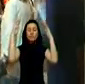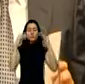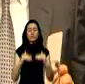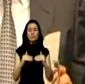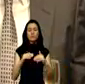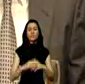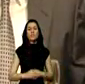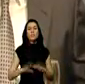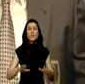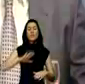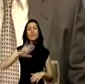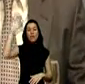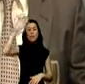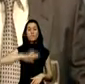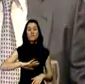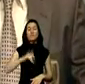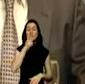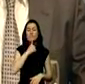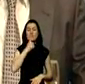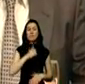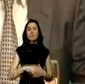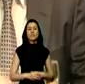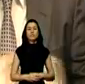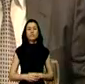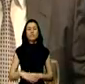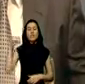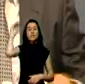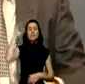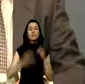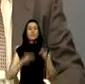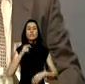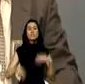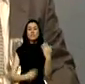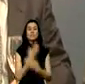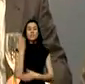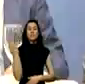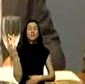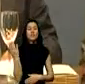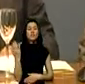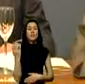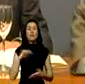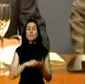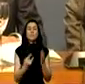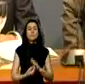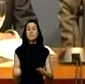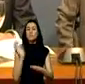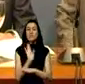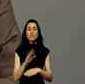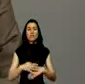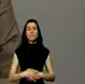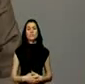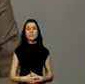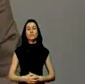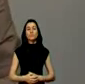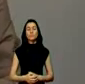todo momento la fachada de la estructura. El conseller de Justicia, Jorge Cabré, ha presentado esta mañana la propuesta y ha dejado claro que no se trata de un parcheo.